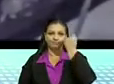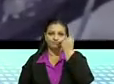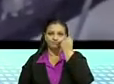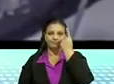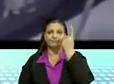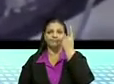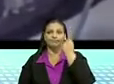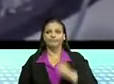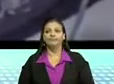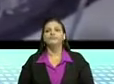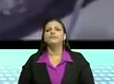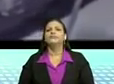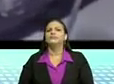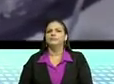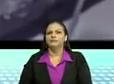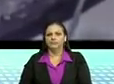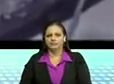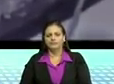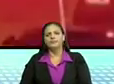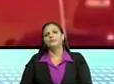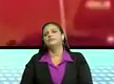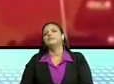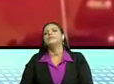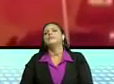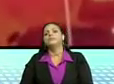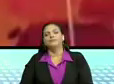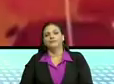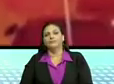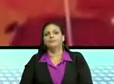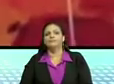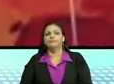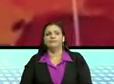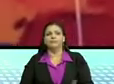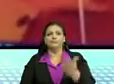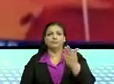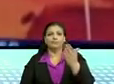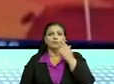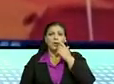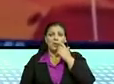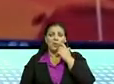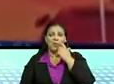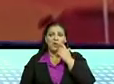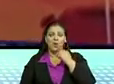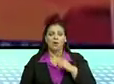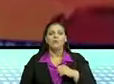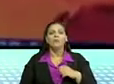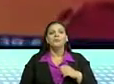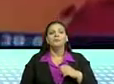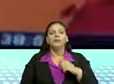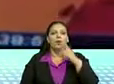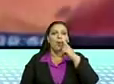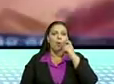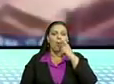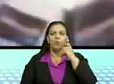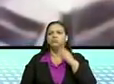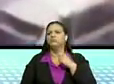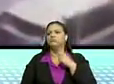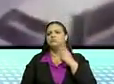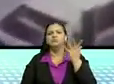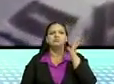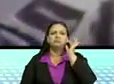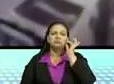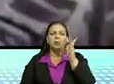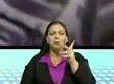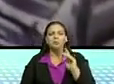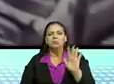comprendemos que nosotros no somos blindados. El morador sencillo no tiene un chaleco antibalas. Llega el ladrón, le pega un tiro, lo